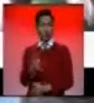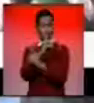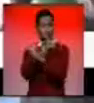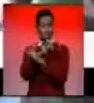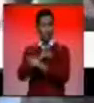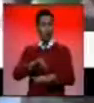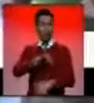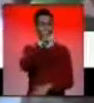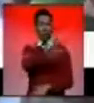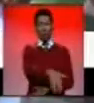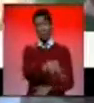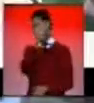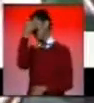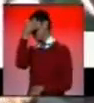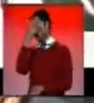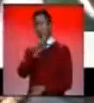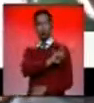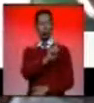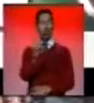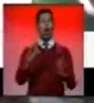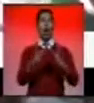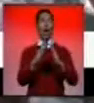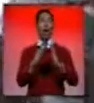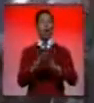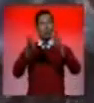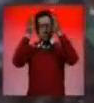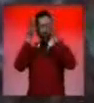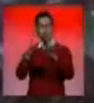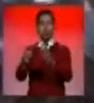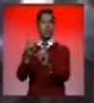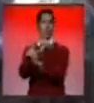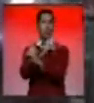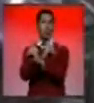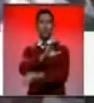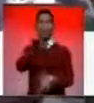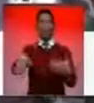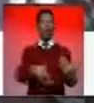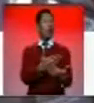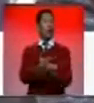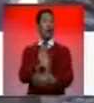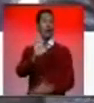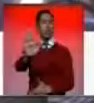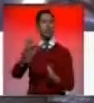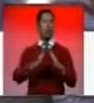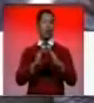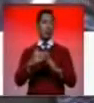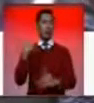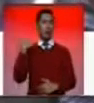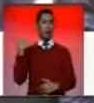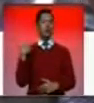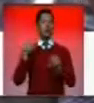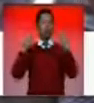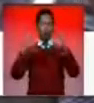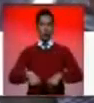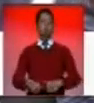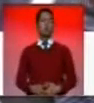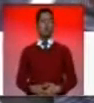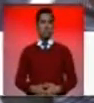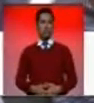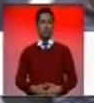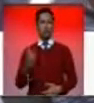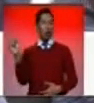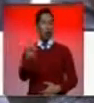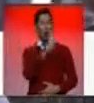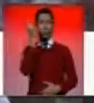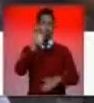no tenga caso. Cero, cero personas con discapacidad sin casa. Todas las personas con discapacidad del Ecuador van a